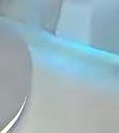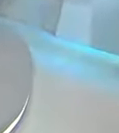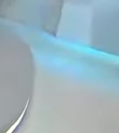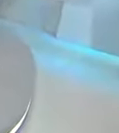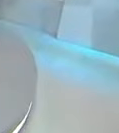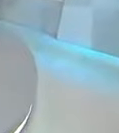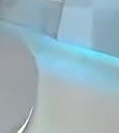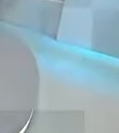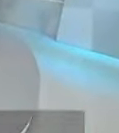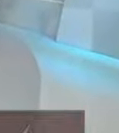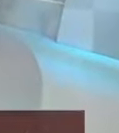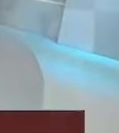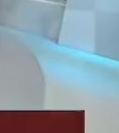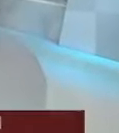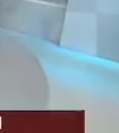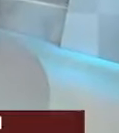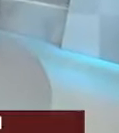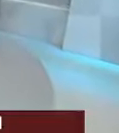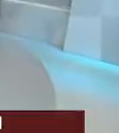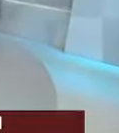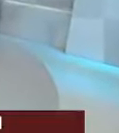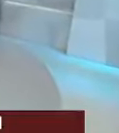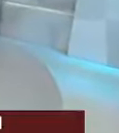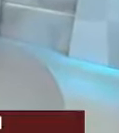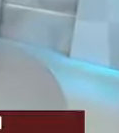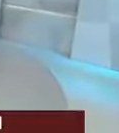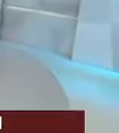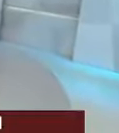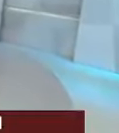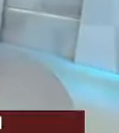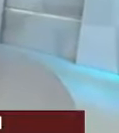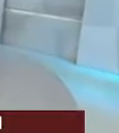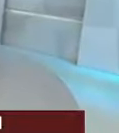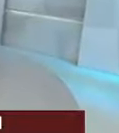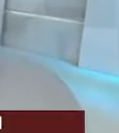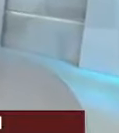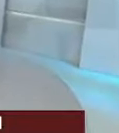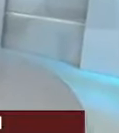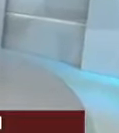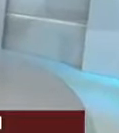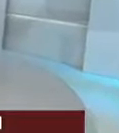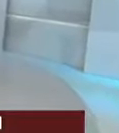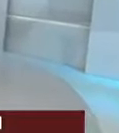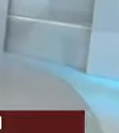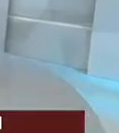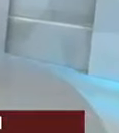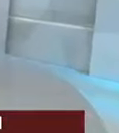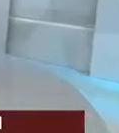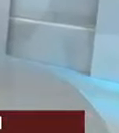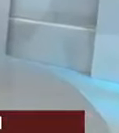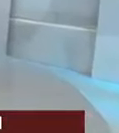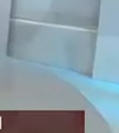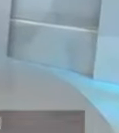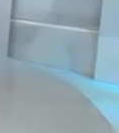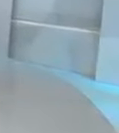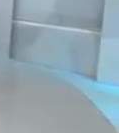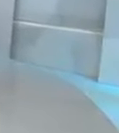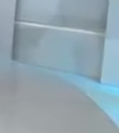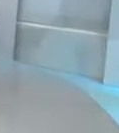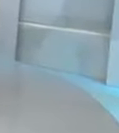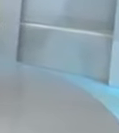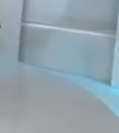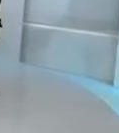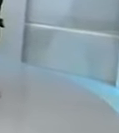bienvenidos a una nueva edición de Hablemos del COVID-19 y hoy se inició una nueva fase, ¿no? En esta nueva normalidad. ¿Cómo te va, Paula? ¿Cómo